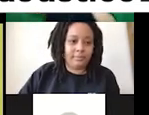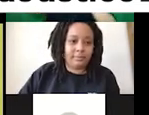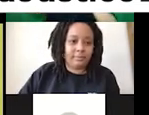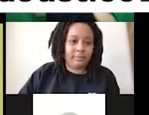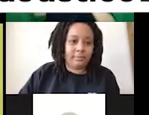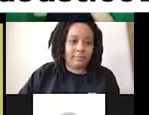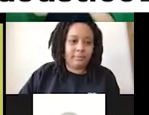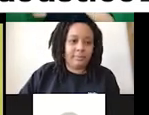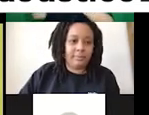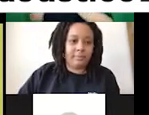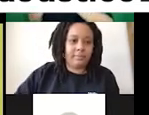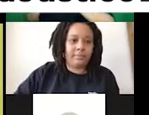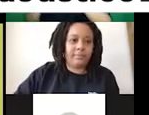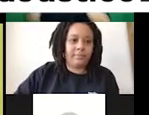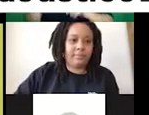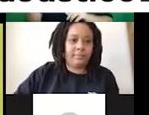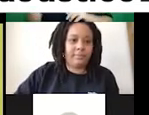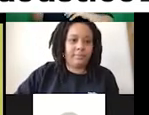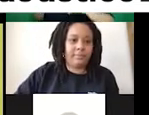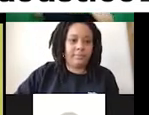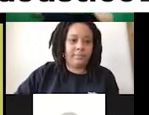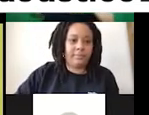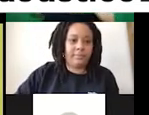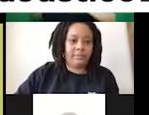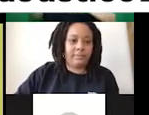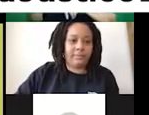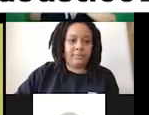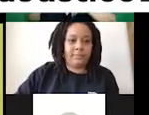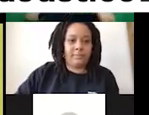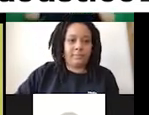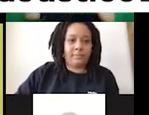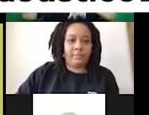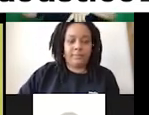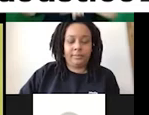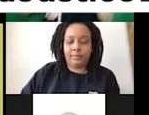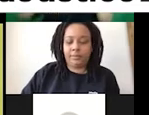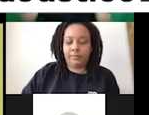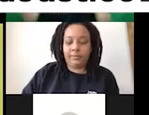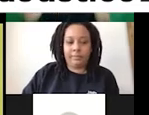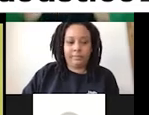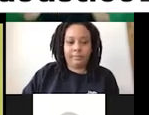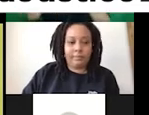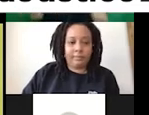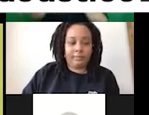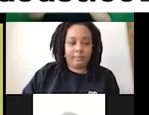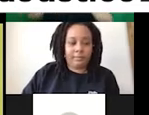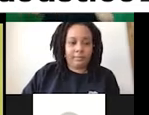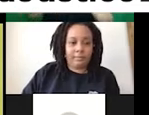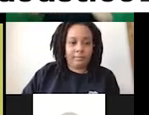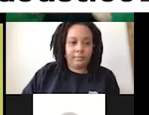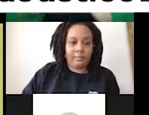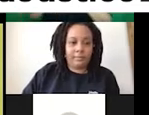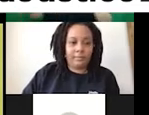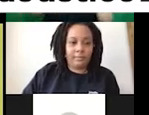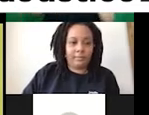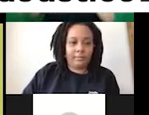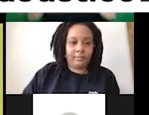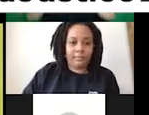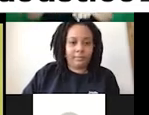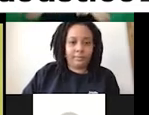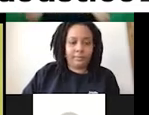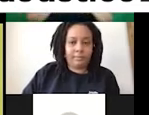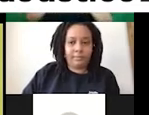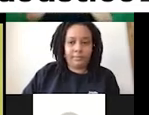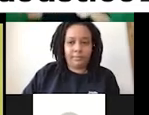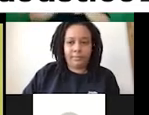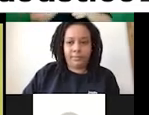es lo más importante pero la persona anterior hizo muy muy buen punto que no podemos tener conversaciones sobre esos otros